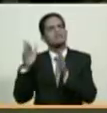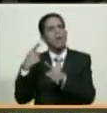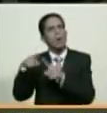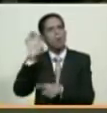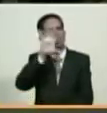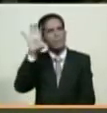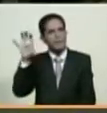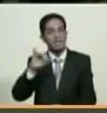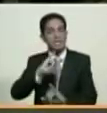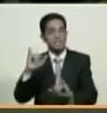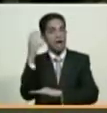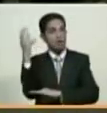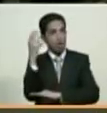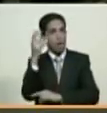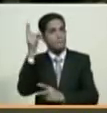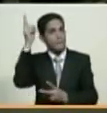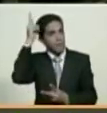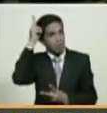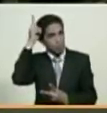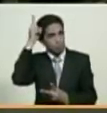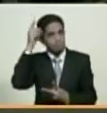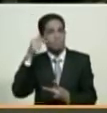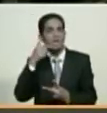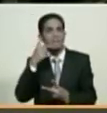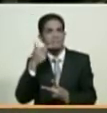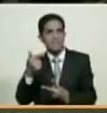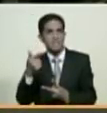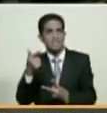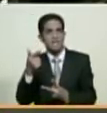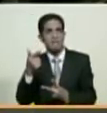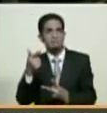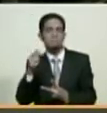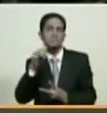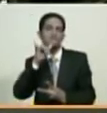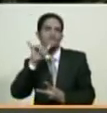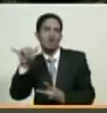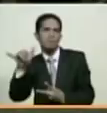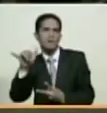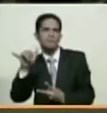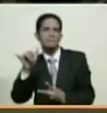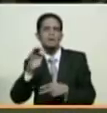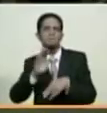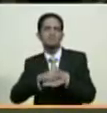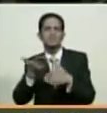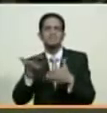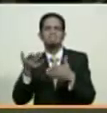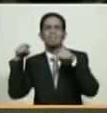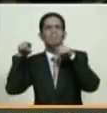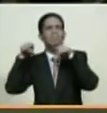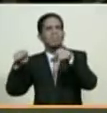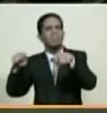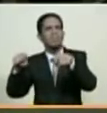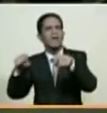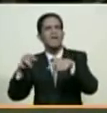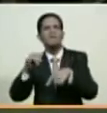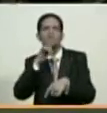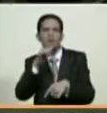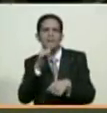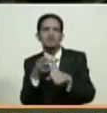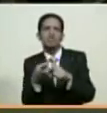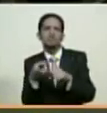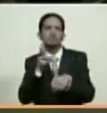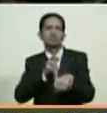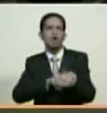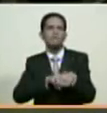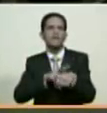Ya Colombia y Perú dijo que van a realizar una base compartida porque dicen que hay duplicidad de datos de venezolanos en estos